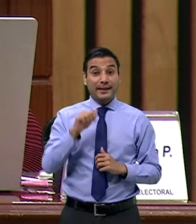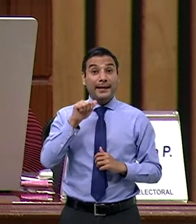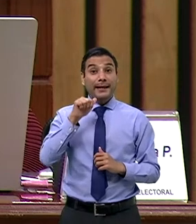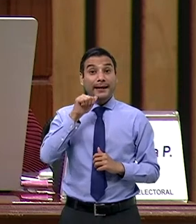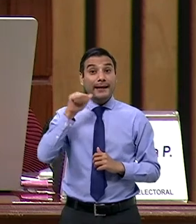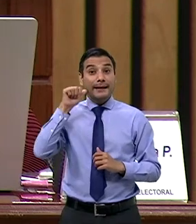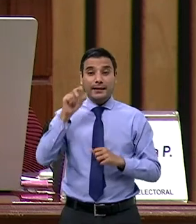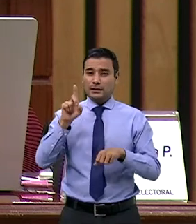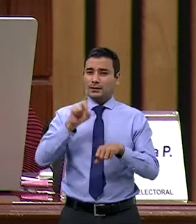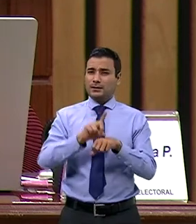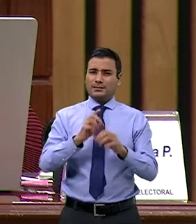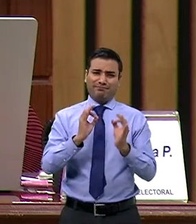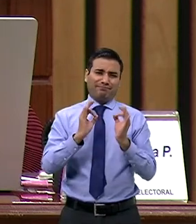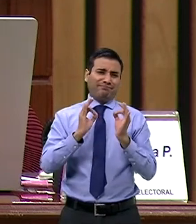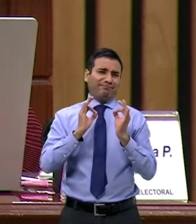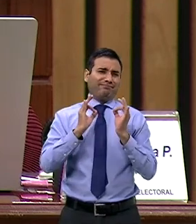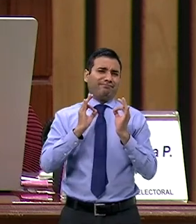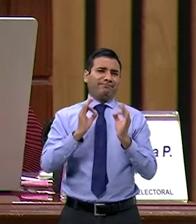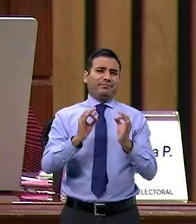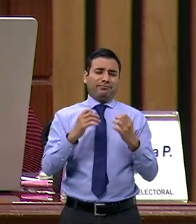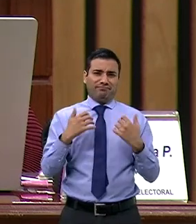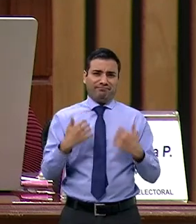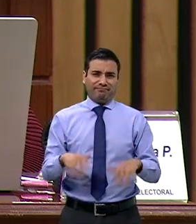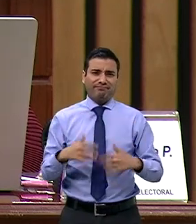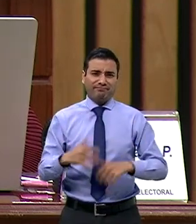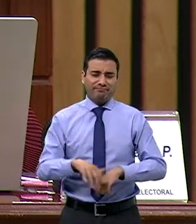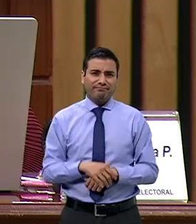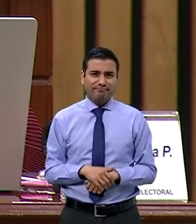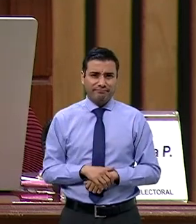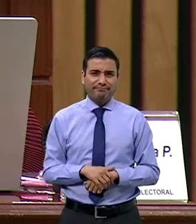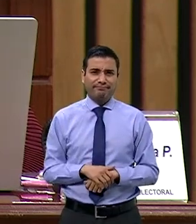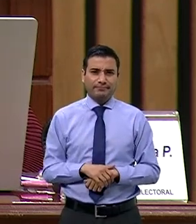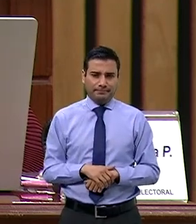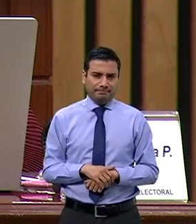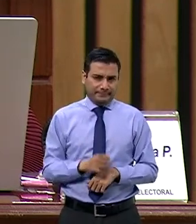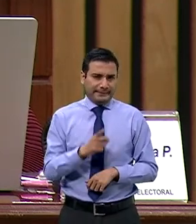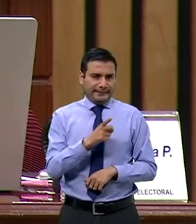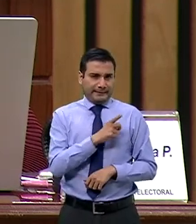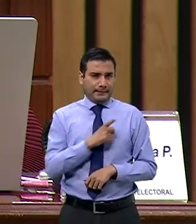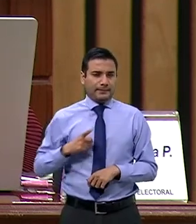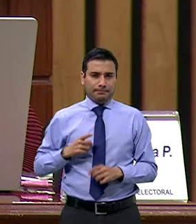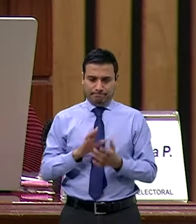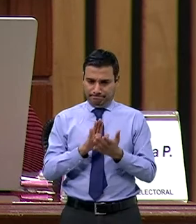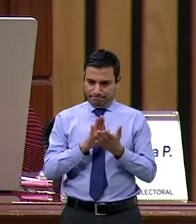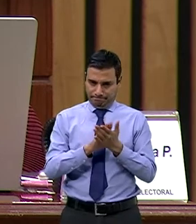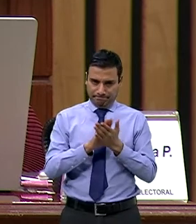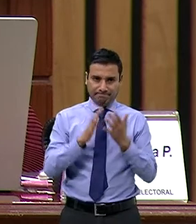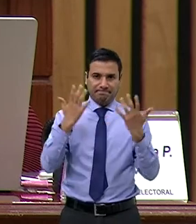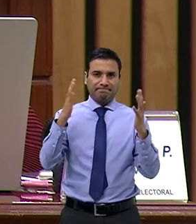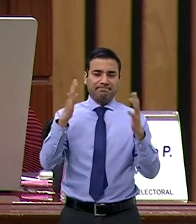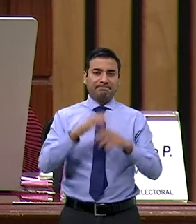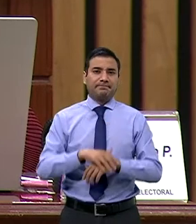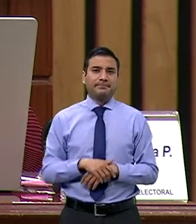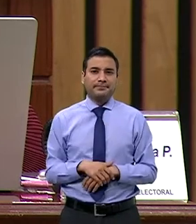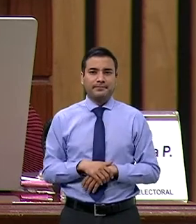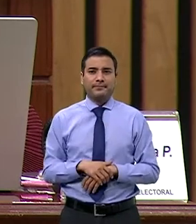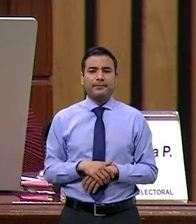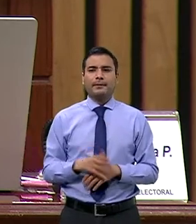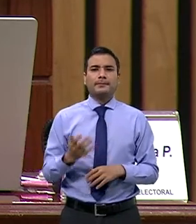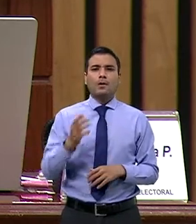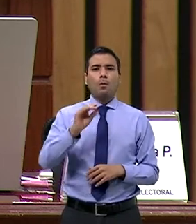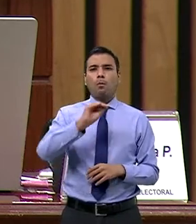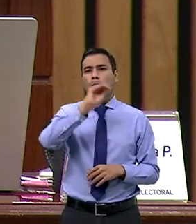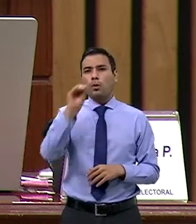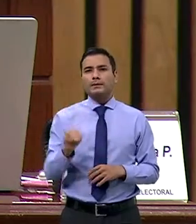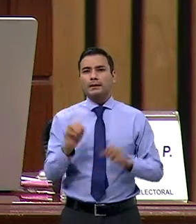ciudadano colectivo sin precedentes el cual no podemos dejar de celebrar y reconocer independientemente los porcentajes